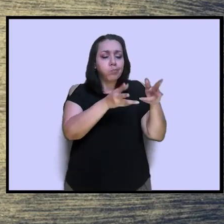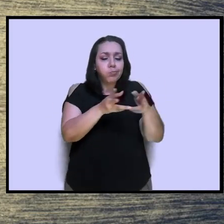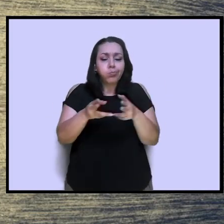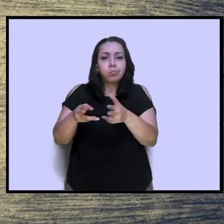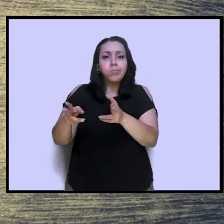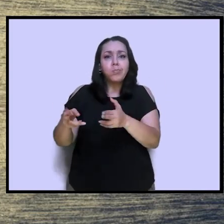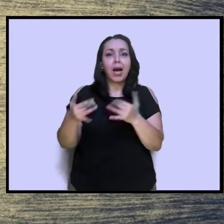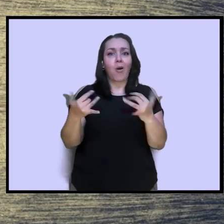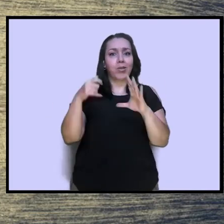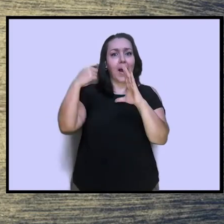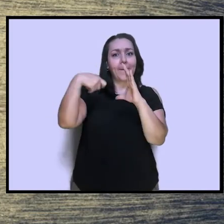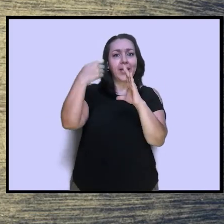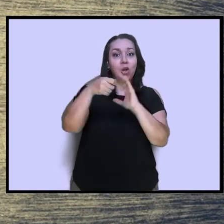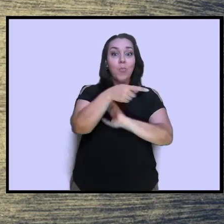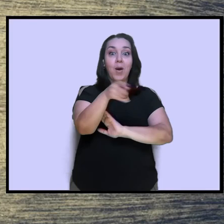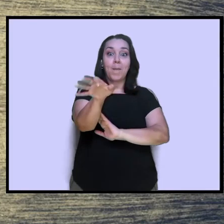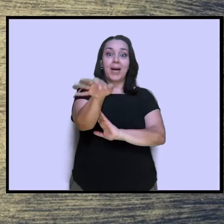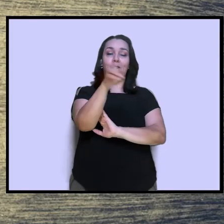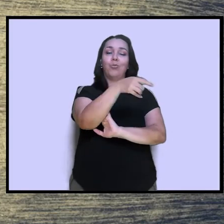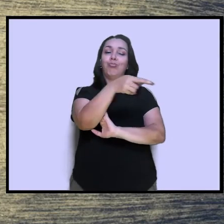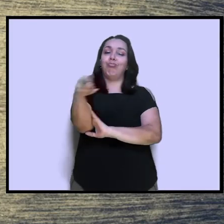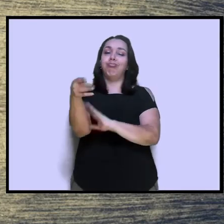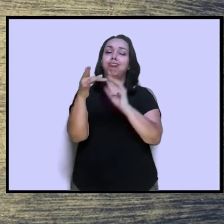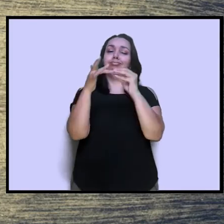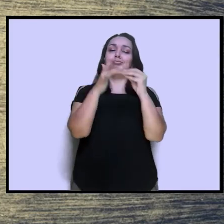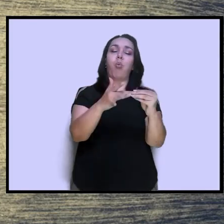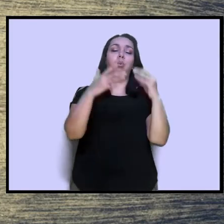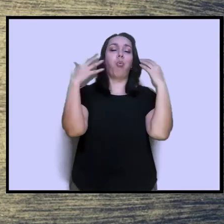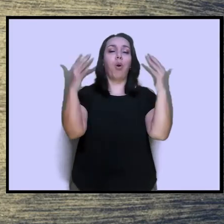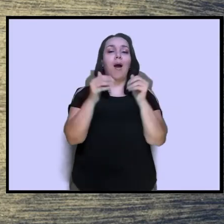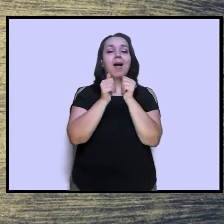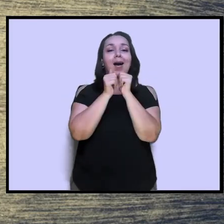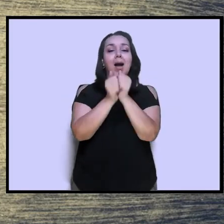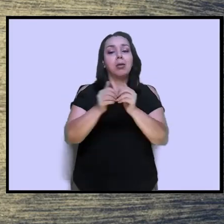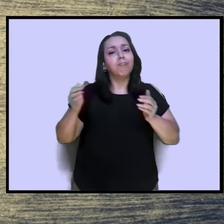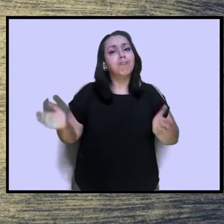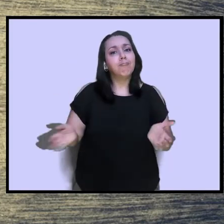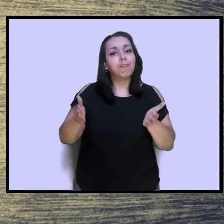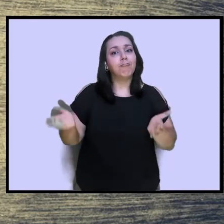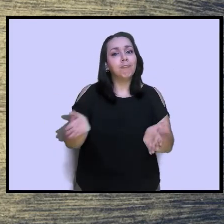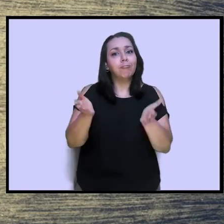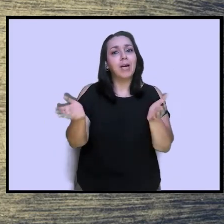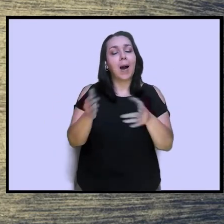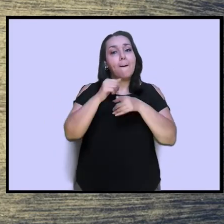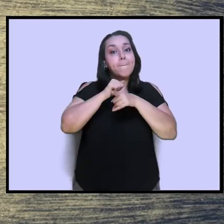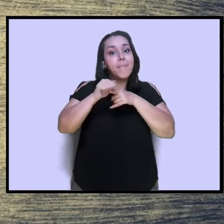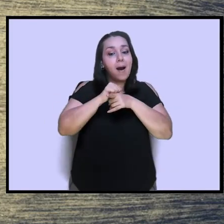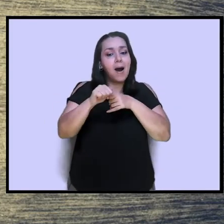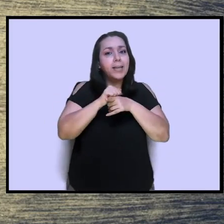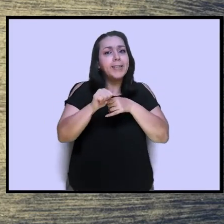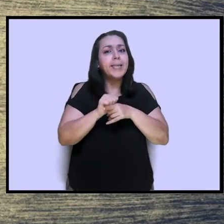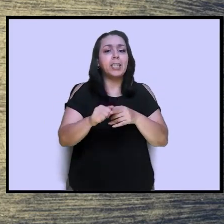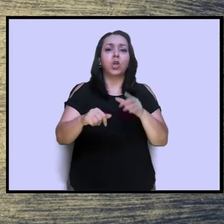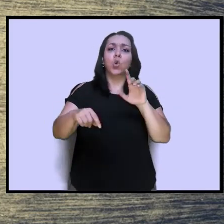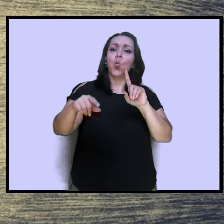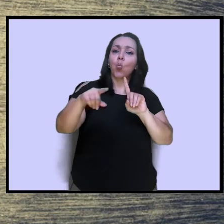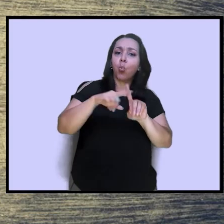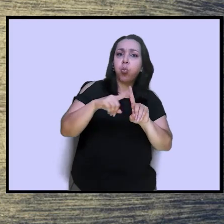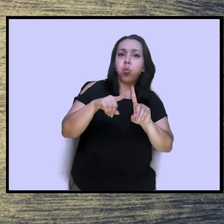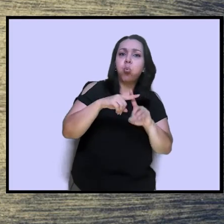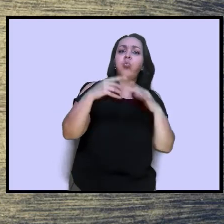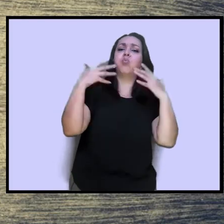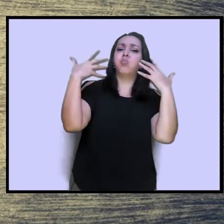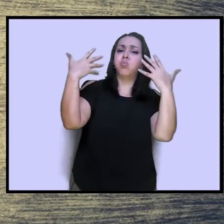en especial a ustedes que nos acompañaron. Les instamos a seguir realizando prácticas afirmativas desde sus